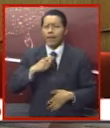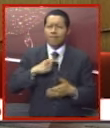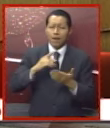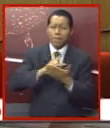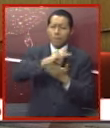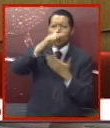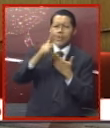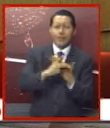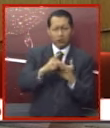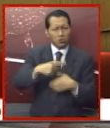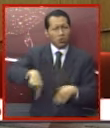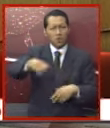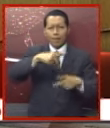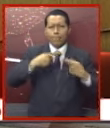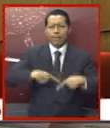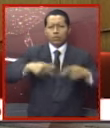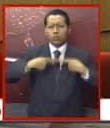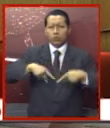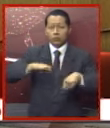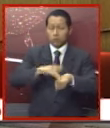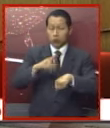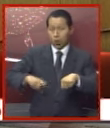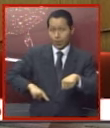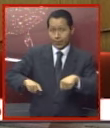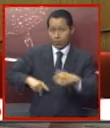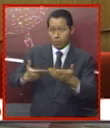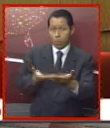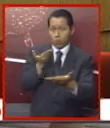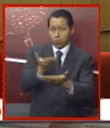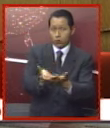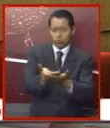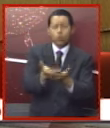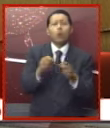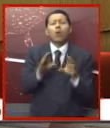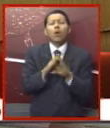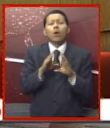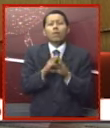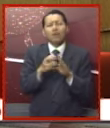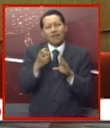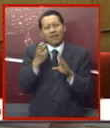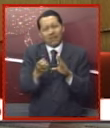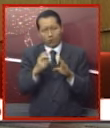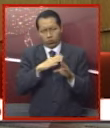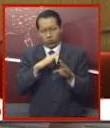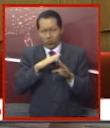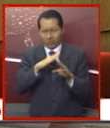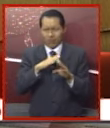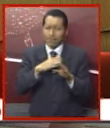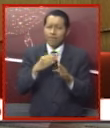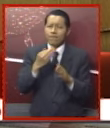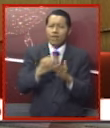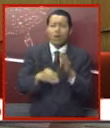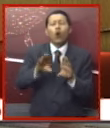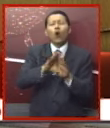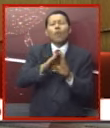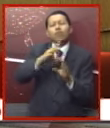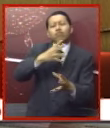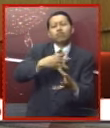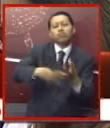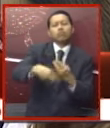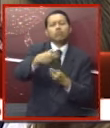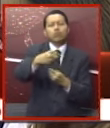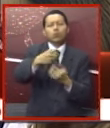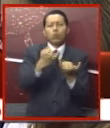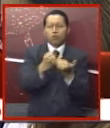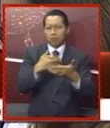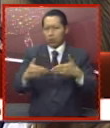sociedad. El modelo propuesto por el gobierno es el extremo de esa tensión. Es un reflejo inverso. En el